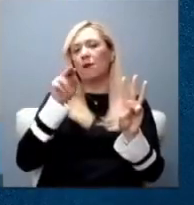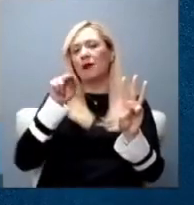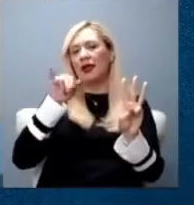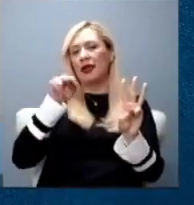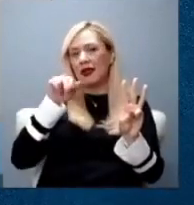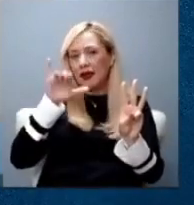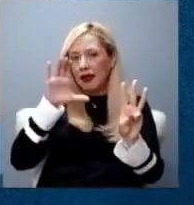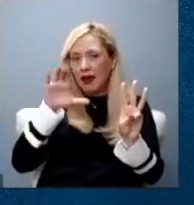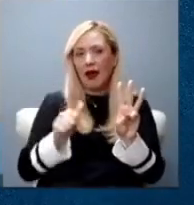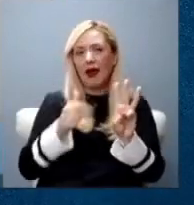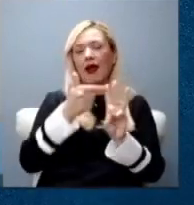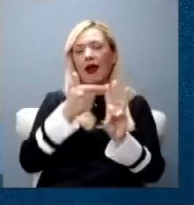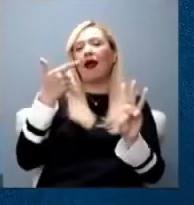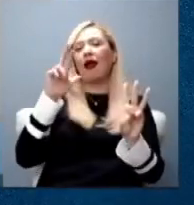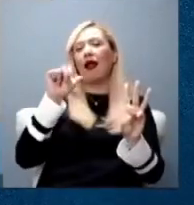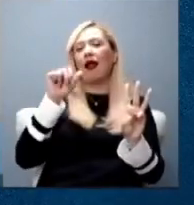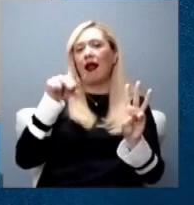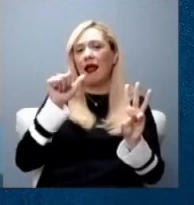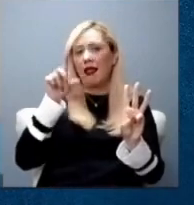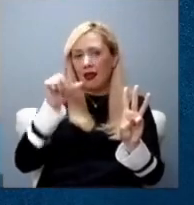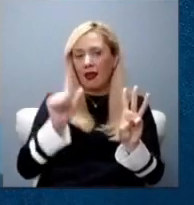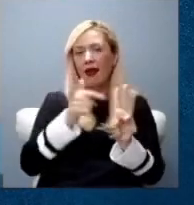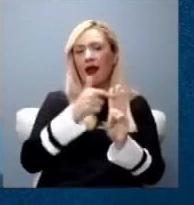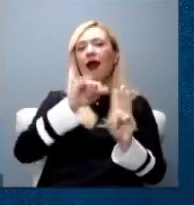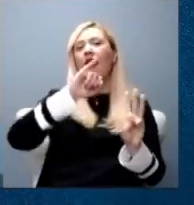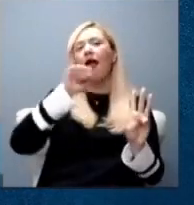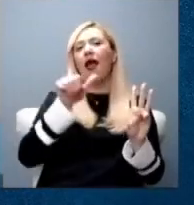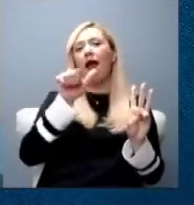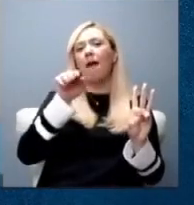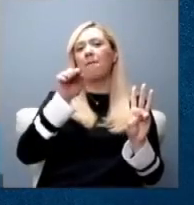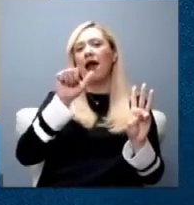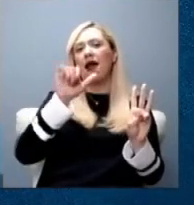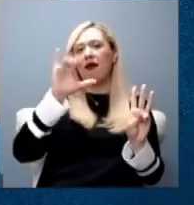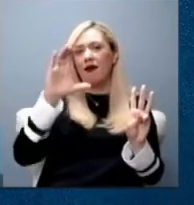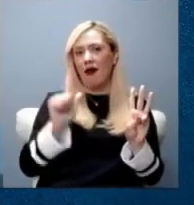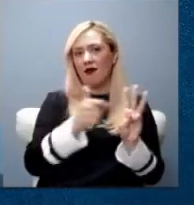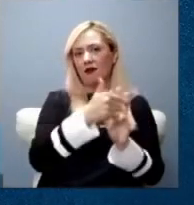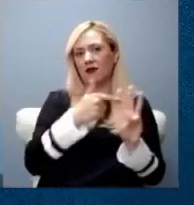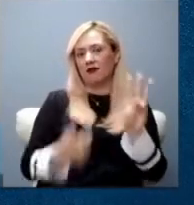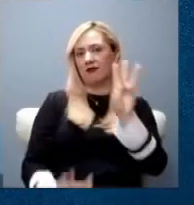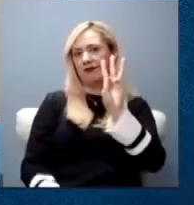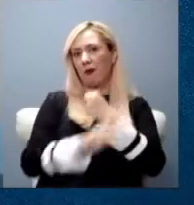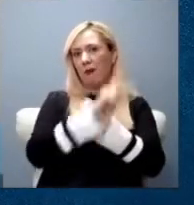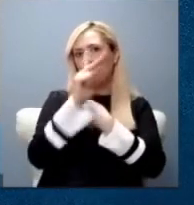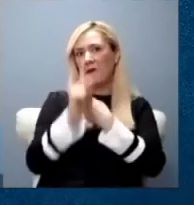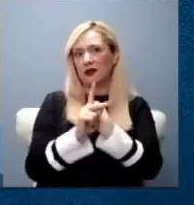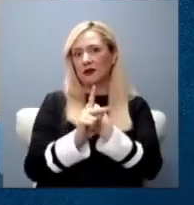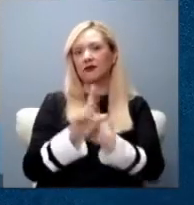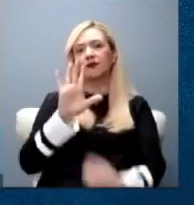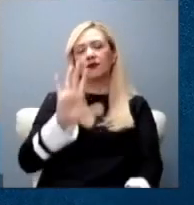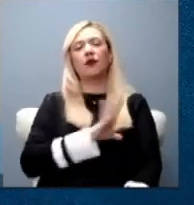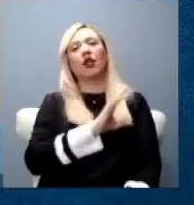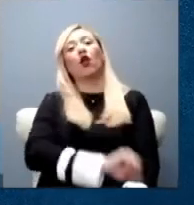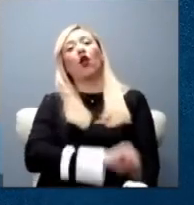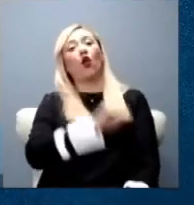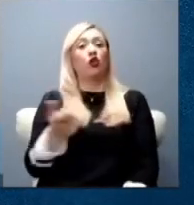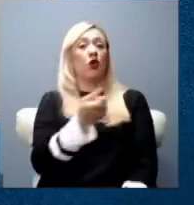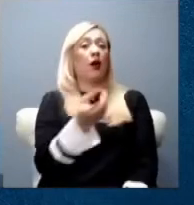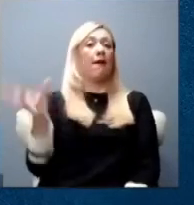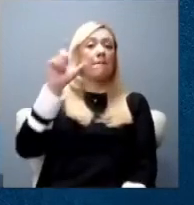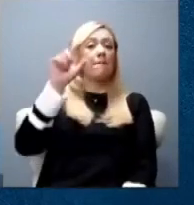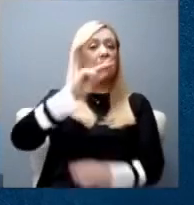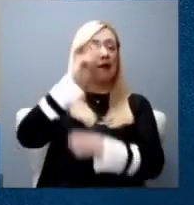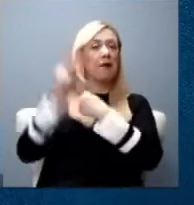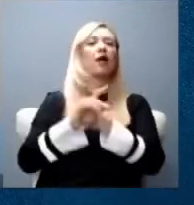Pero luego, afortunadamente, hay 20 estados que tienen un compromiso fuerte porque adoptaron la Declaración, la Convención Americana y